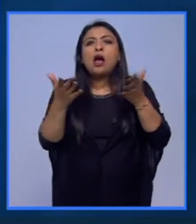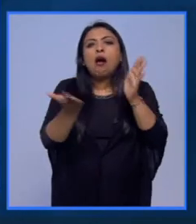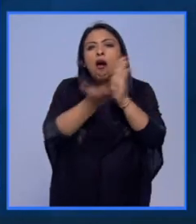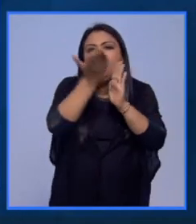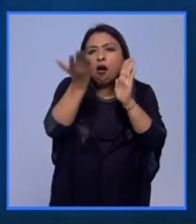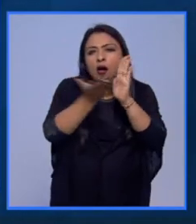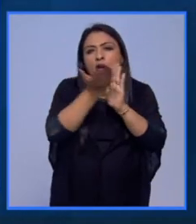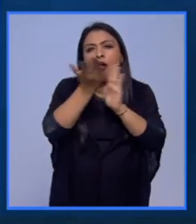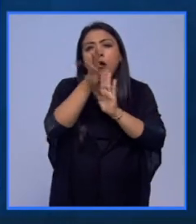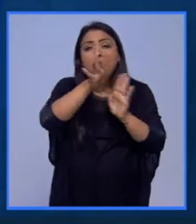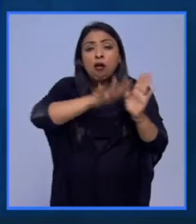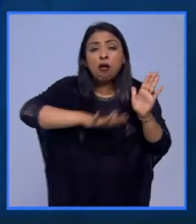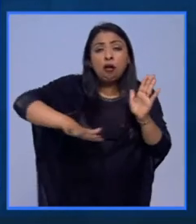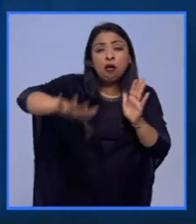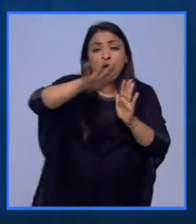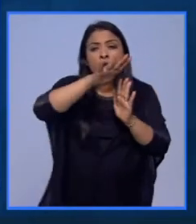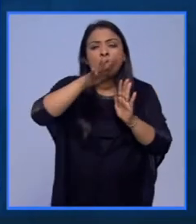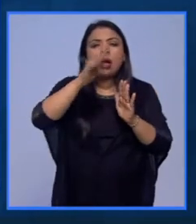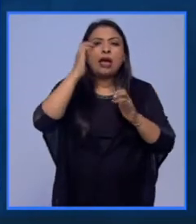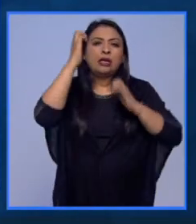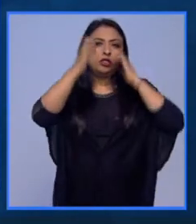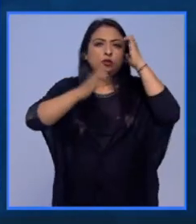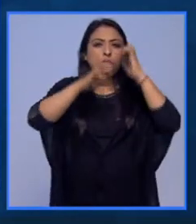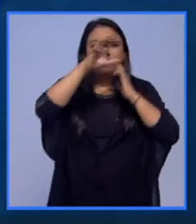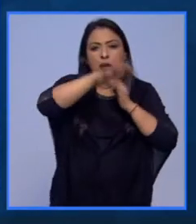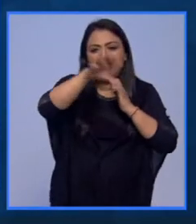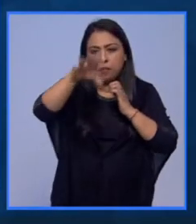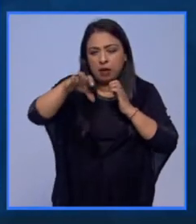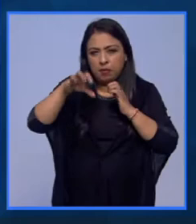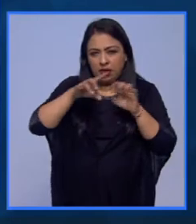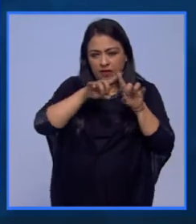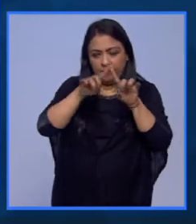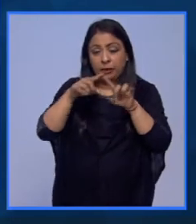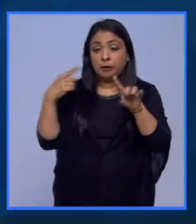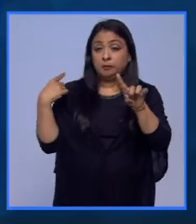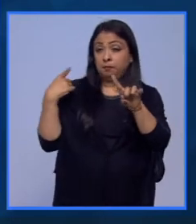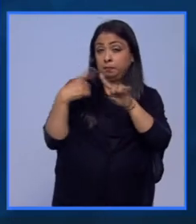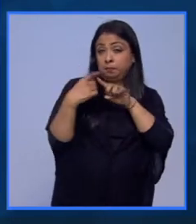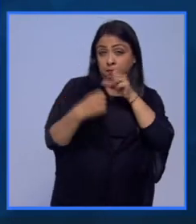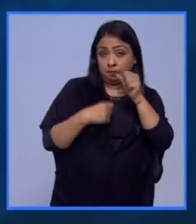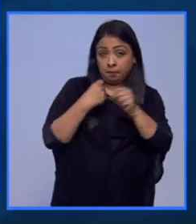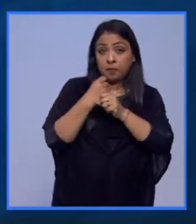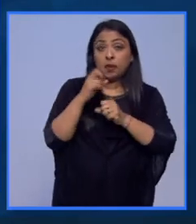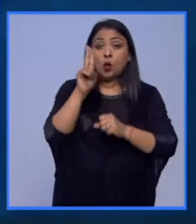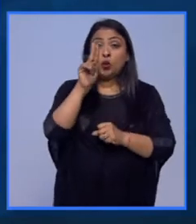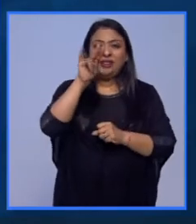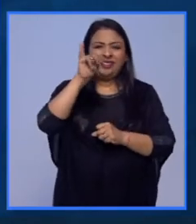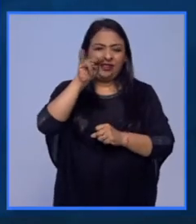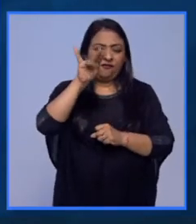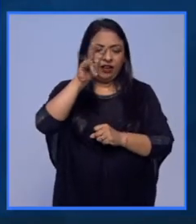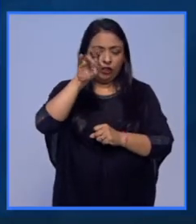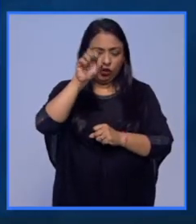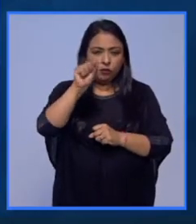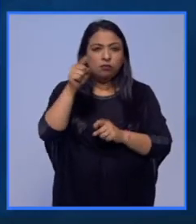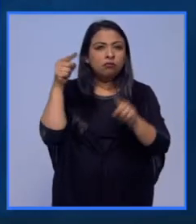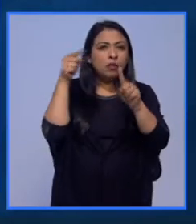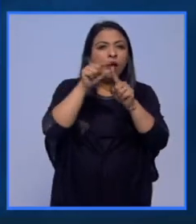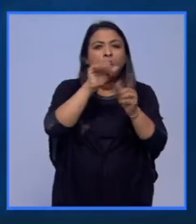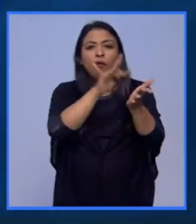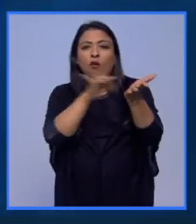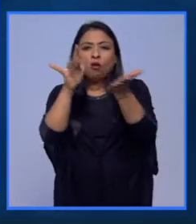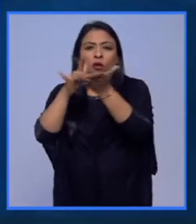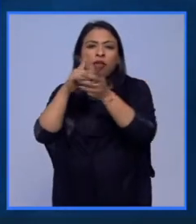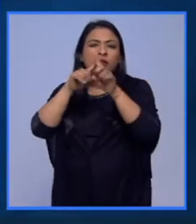construcción misma de las exposiciones diferentes. A lo largo de estos años, el Universum ha sido un referente para otras